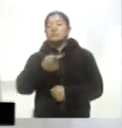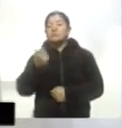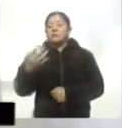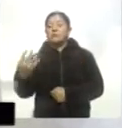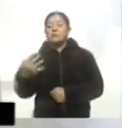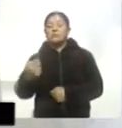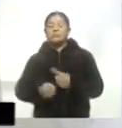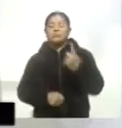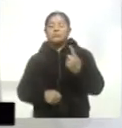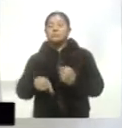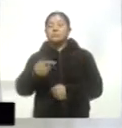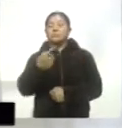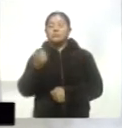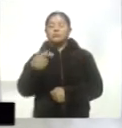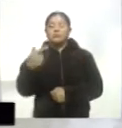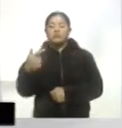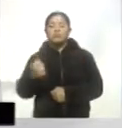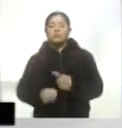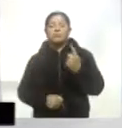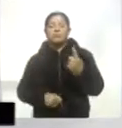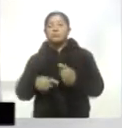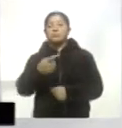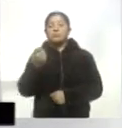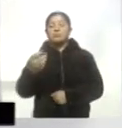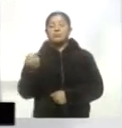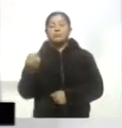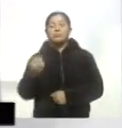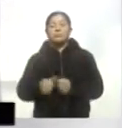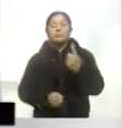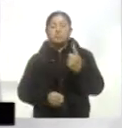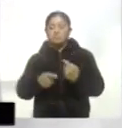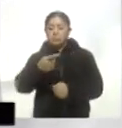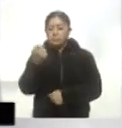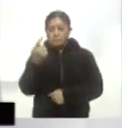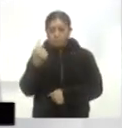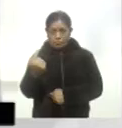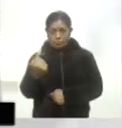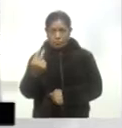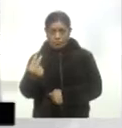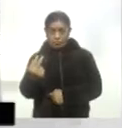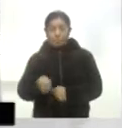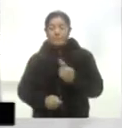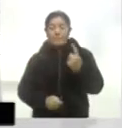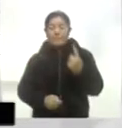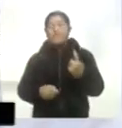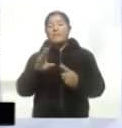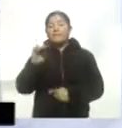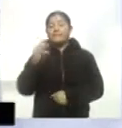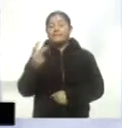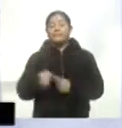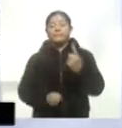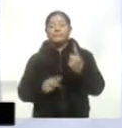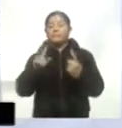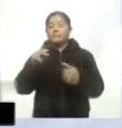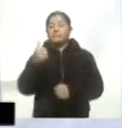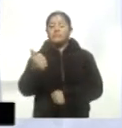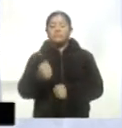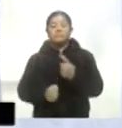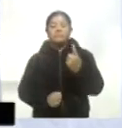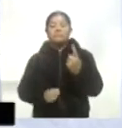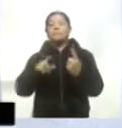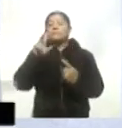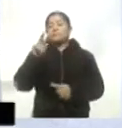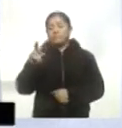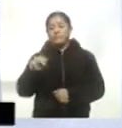114, Tetla 112, Ixtacuixtla 109, Panotla 102, Nativitas 92, Xalostoc 86, Zompantepec